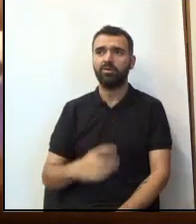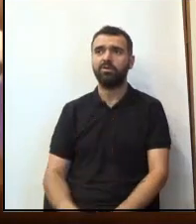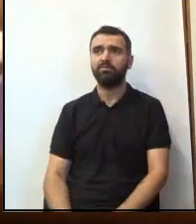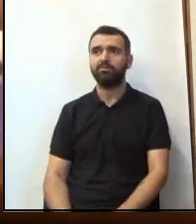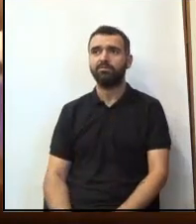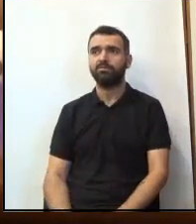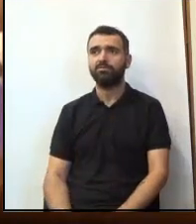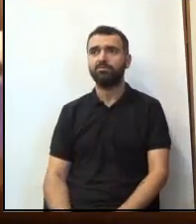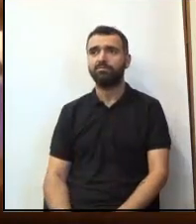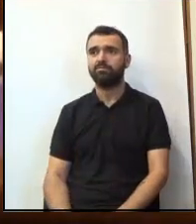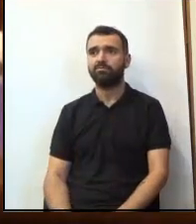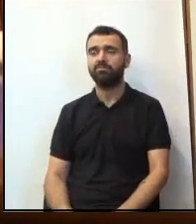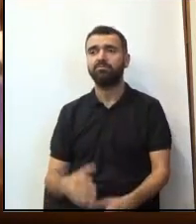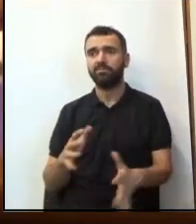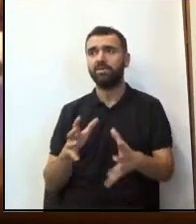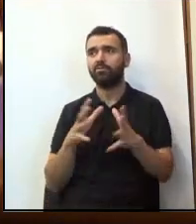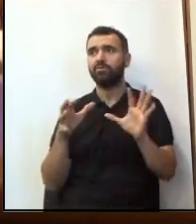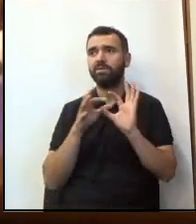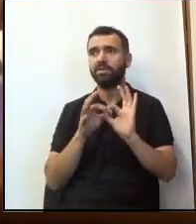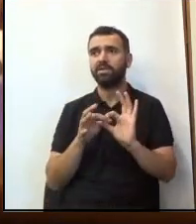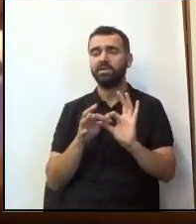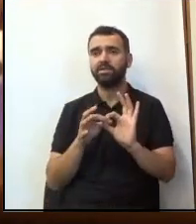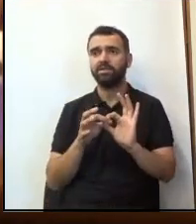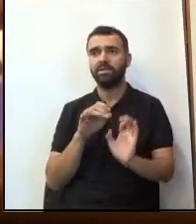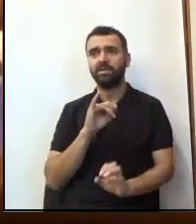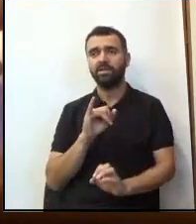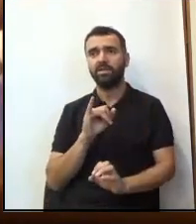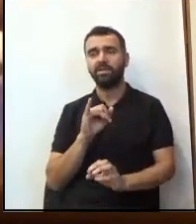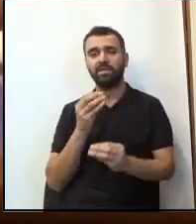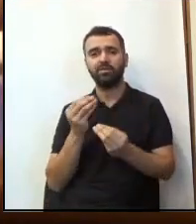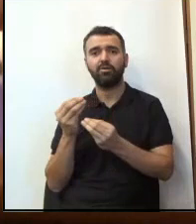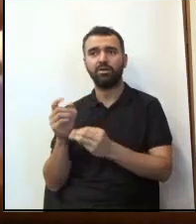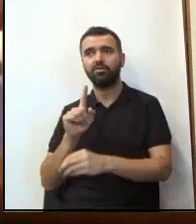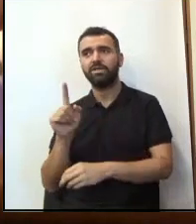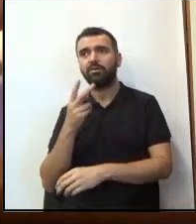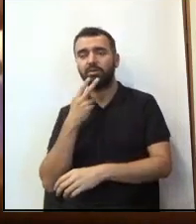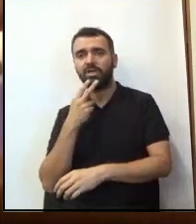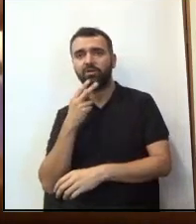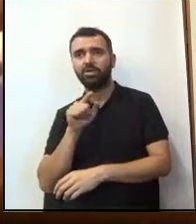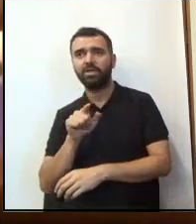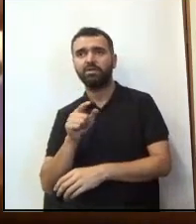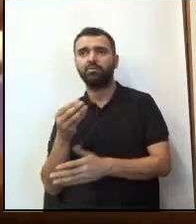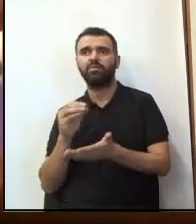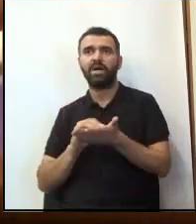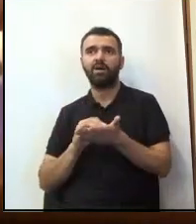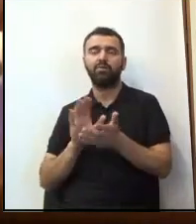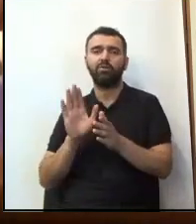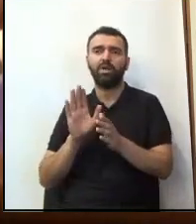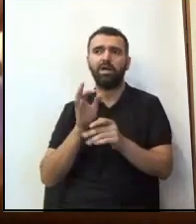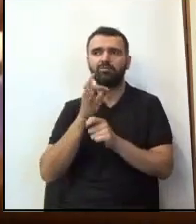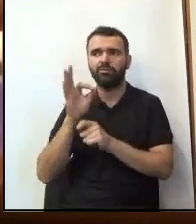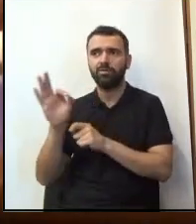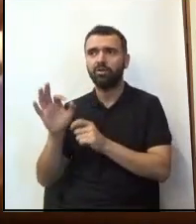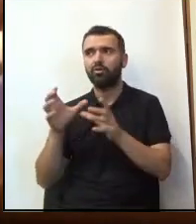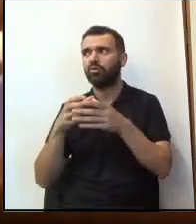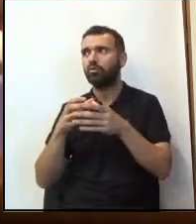Ya, muchas gracias y que es bueno que no sean vivos. Esto era como una moción más de un grupo de... Menos